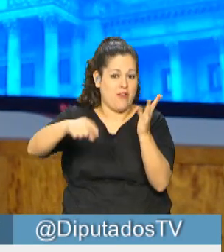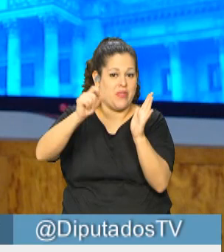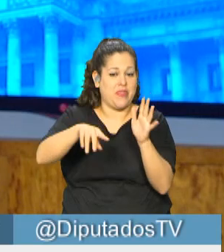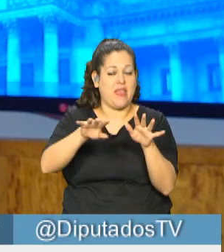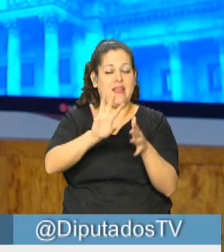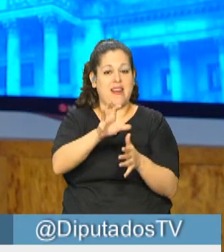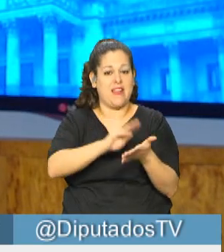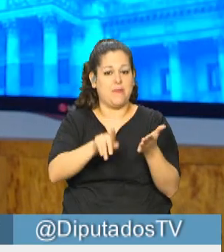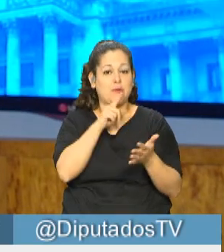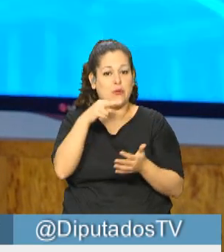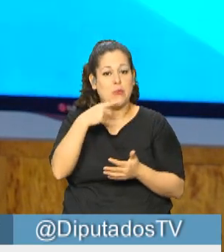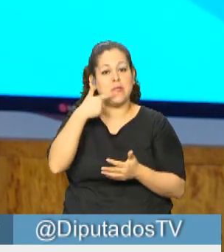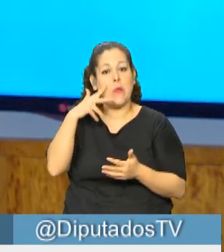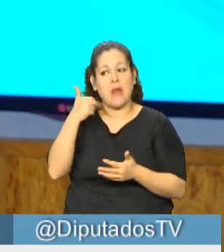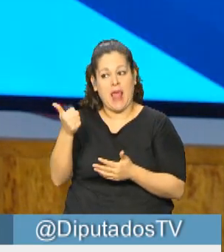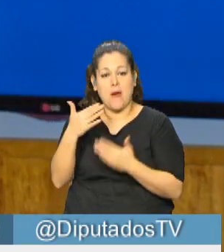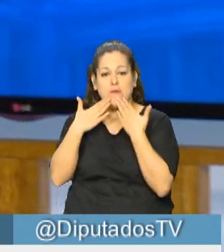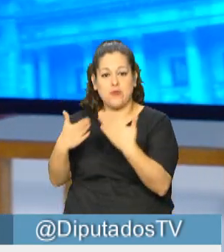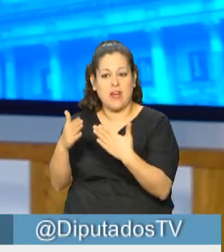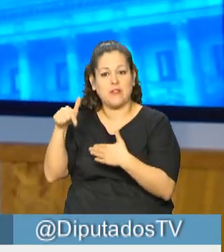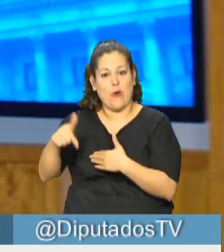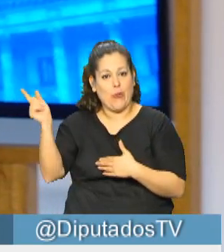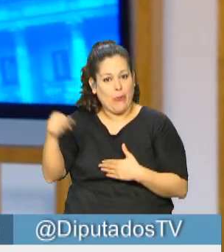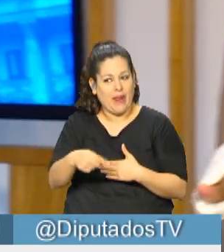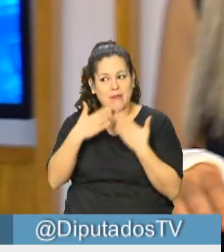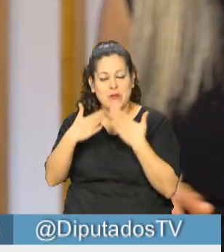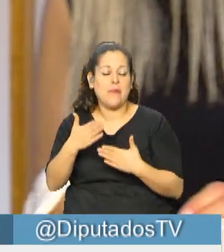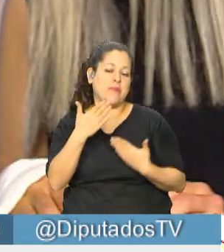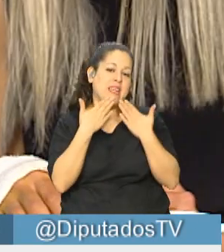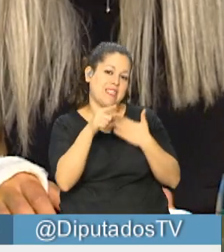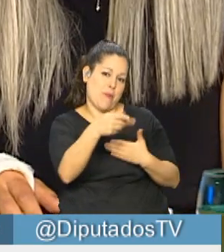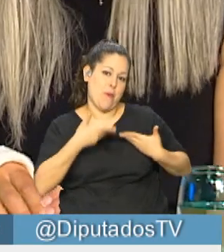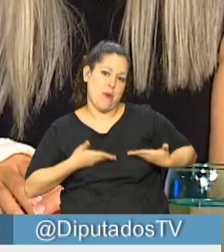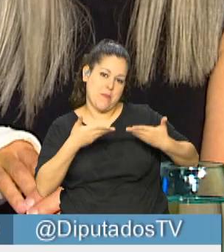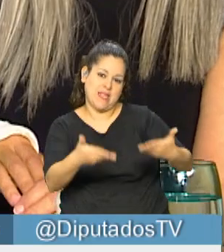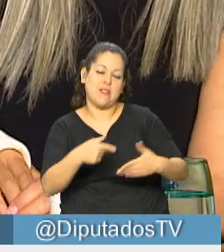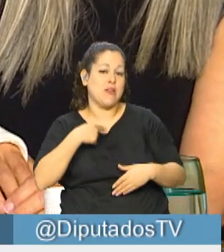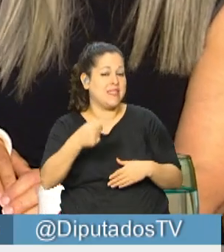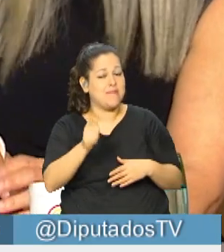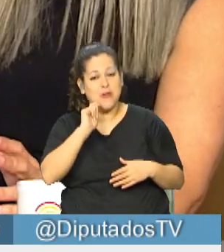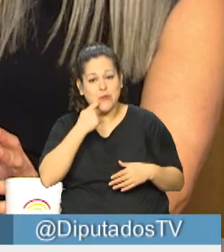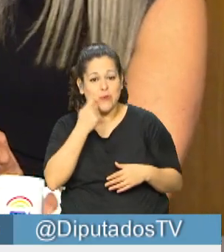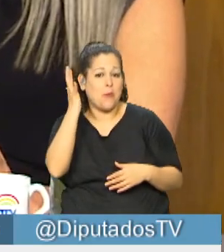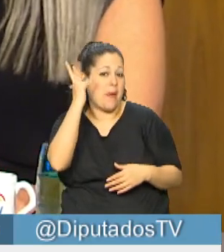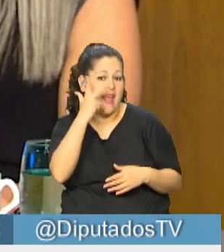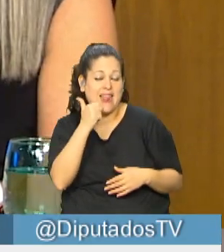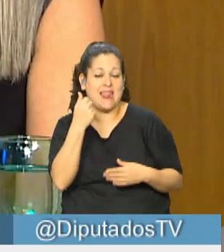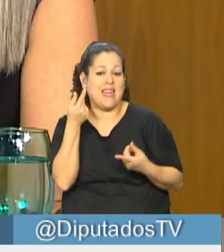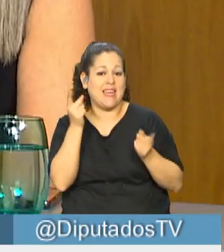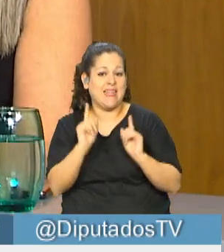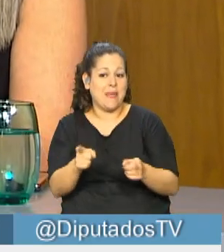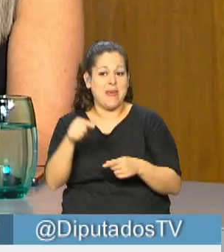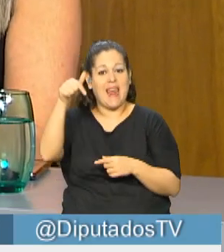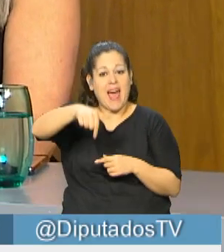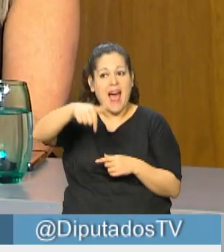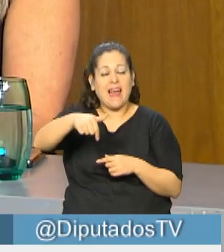Silvina, muchas gracias por compartir esta jornada del día de hoy. No, muchas gracias a vos por la invitación. Siempre es un gusto y me gusta que además acá veamos